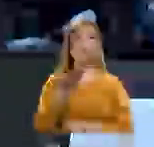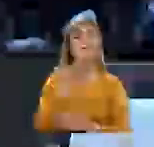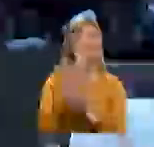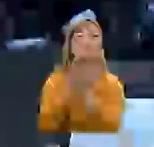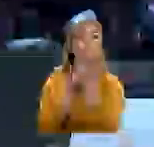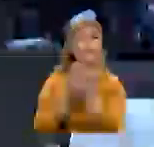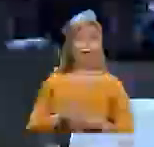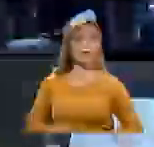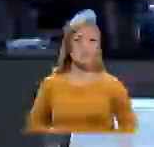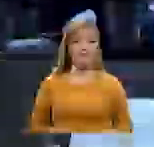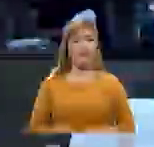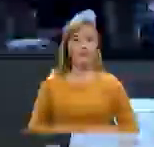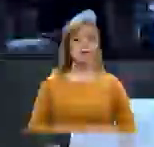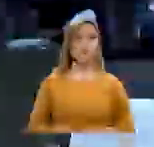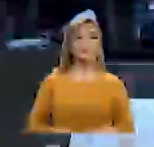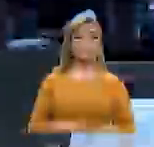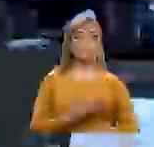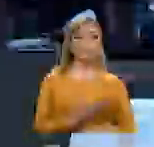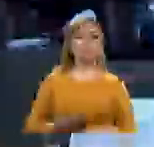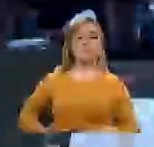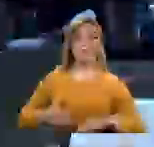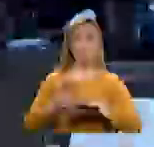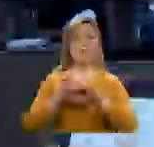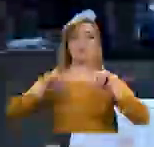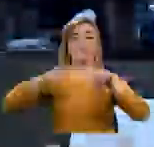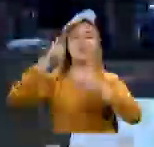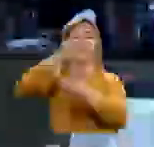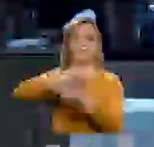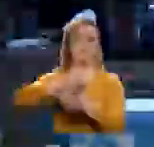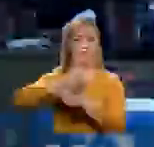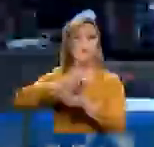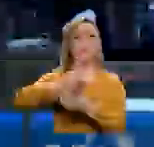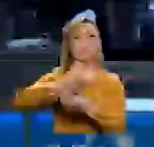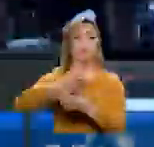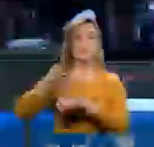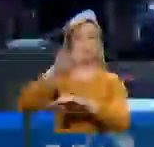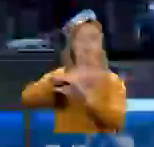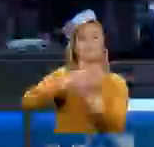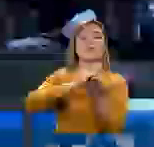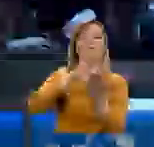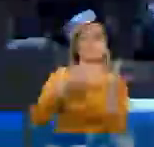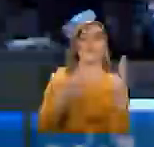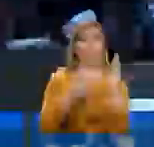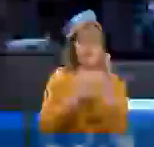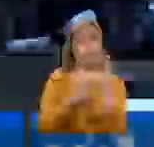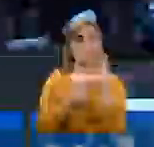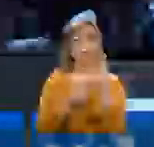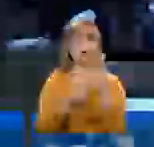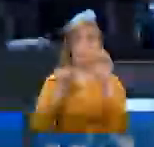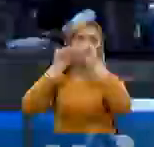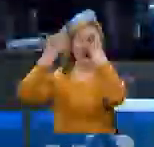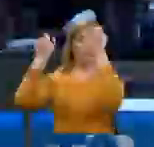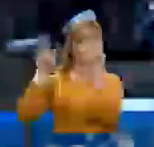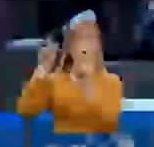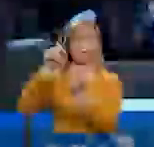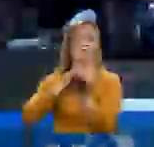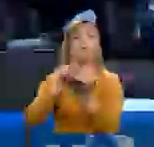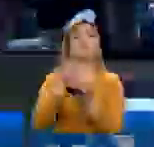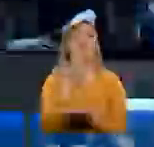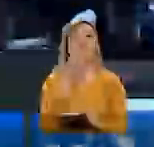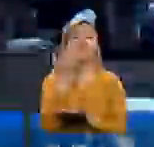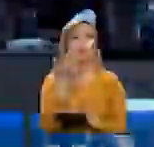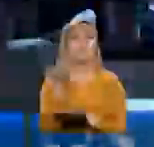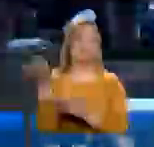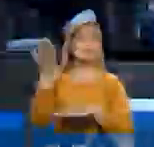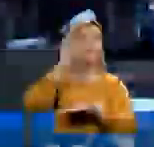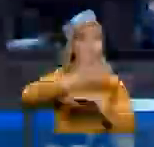muchísimas gracias. El presidente de la República decretó nuevamente la recaudación anticipada de impuestos para los grandes contribuyentes. Lo hizo corrigiendo